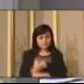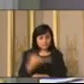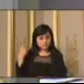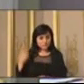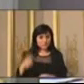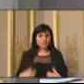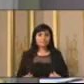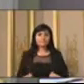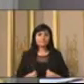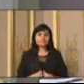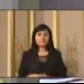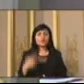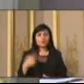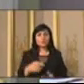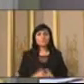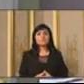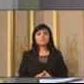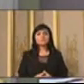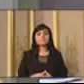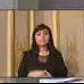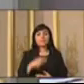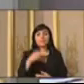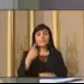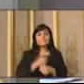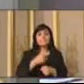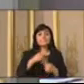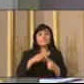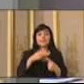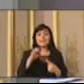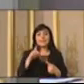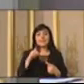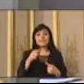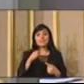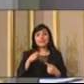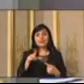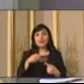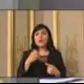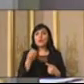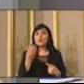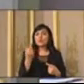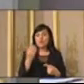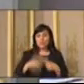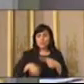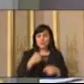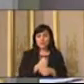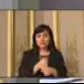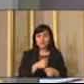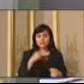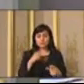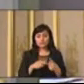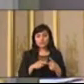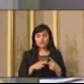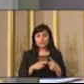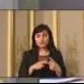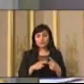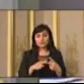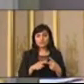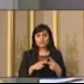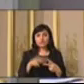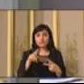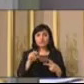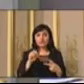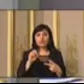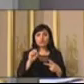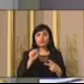Puebla. Nombre: Edgar Sánchez Farfán, por el periodo de 9 años. Nombre: Rosa